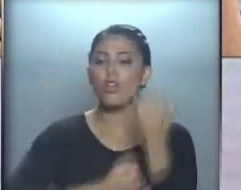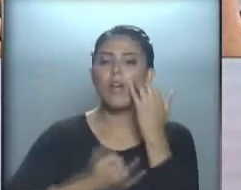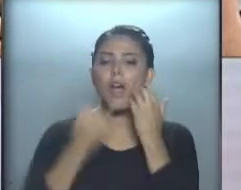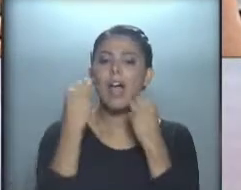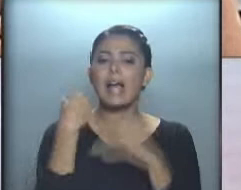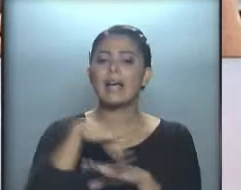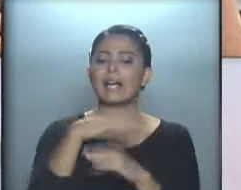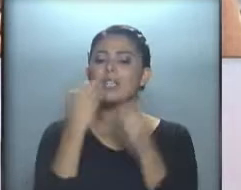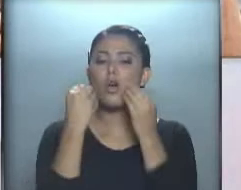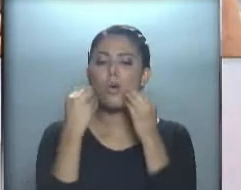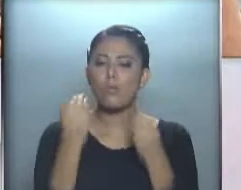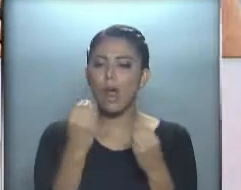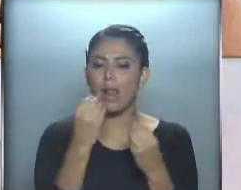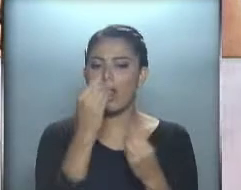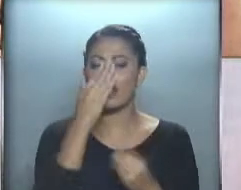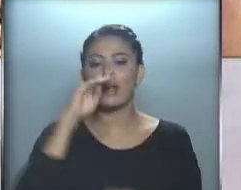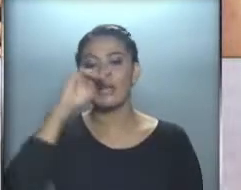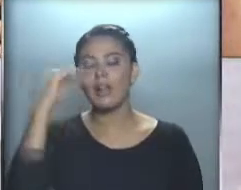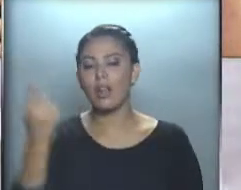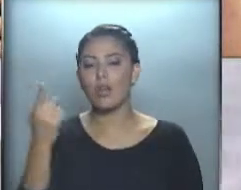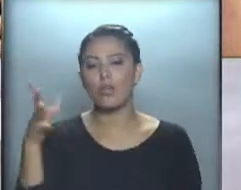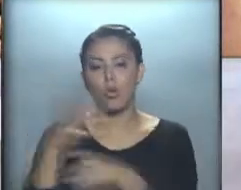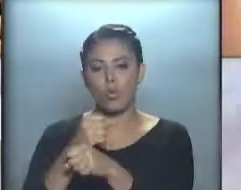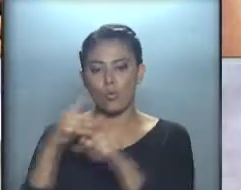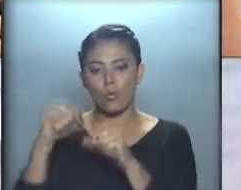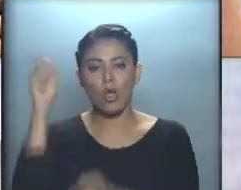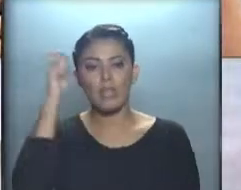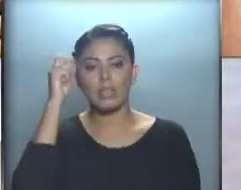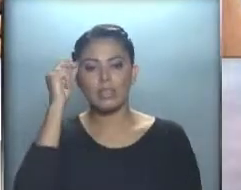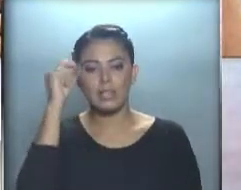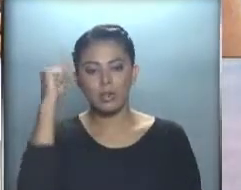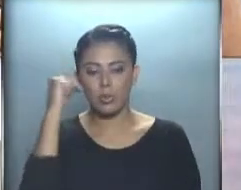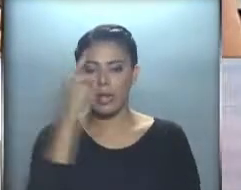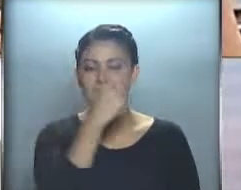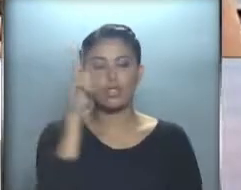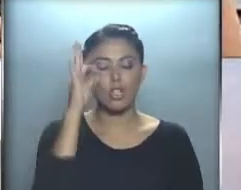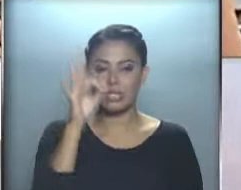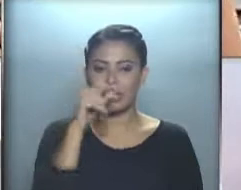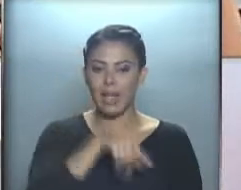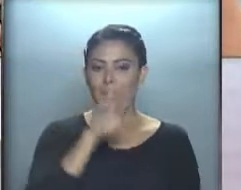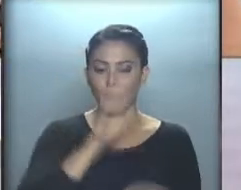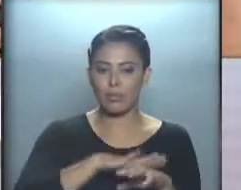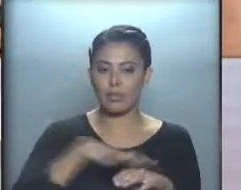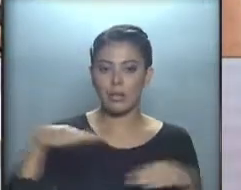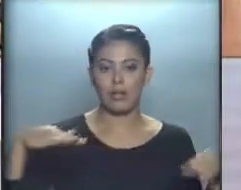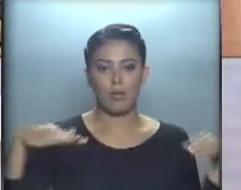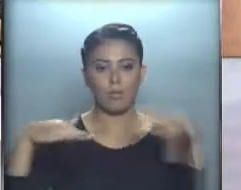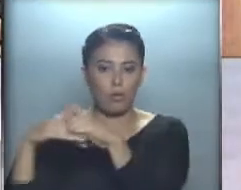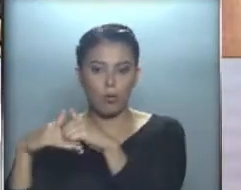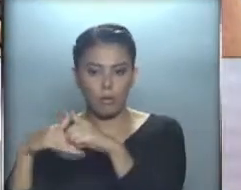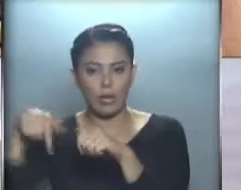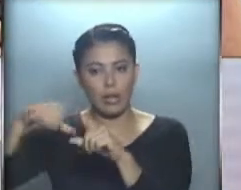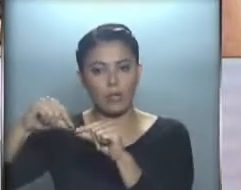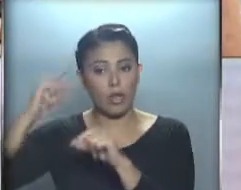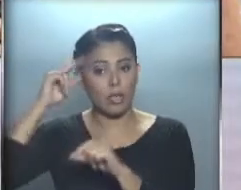casi venía circulando y por cual venía el 39 de acuerdo a tu relato el 180 es el que impacta es sobre el colectivo de la línea